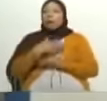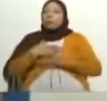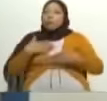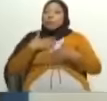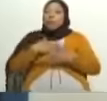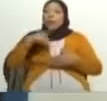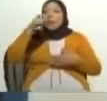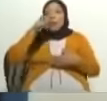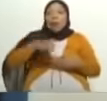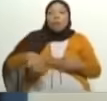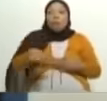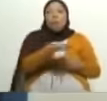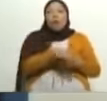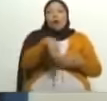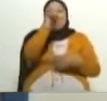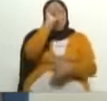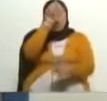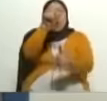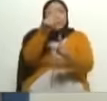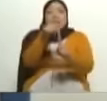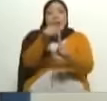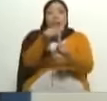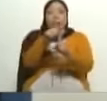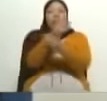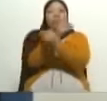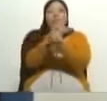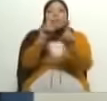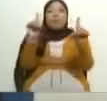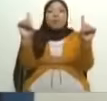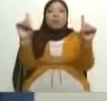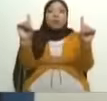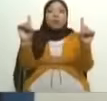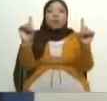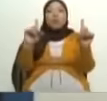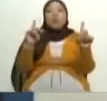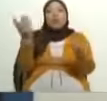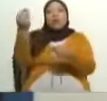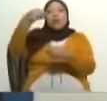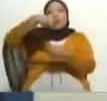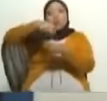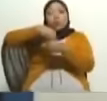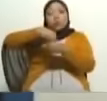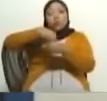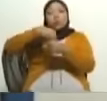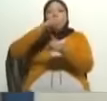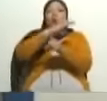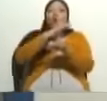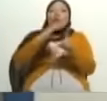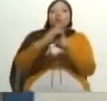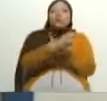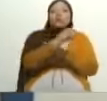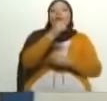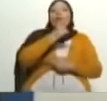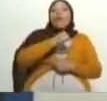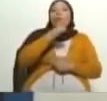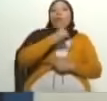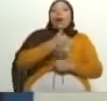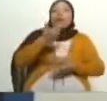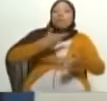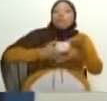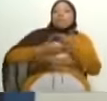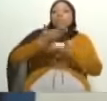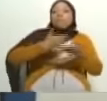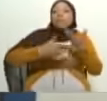pueblo venezolano una democracia inclusiva y una cultura de tolerancia y convivencia